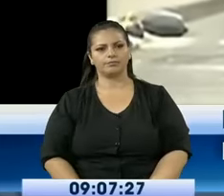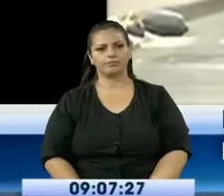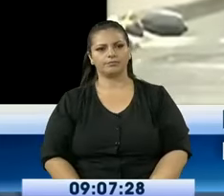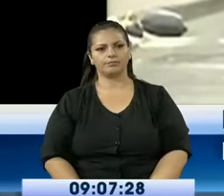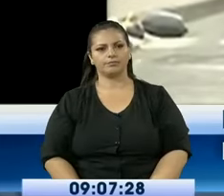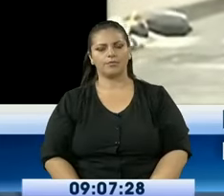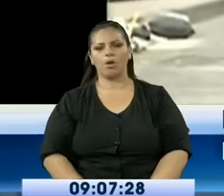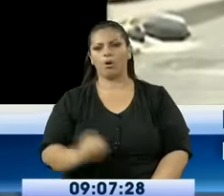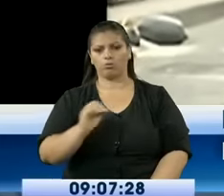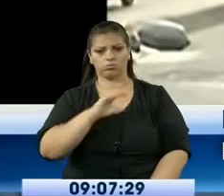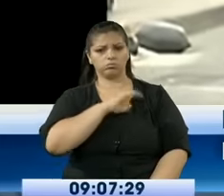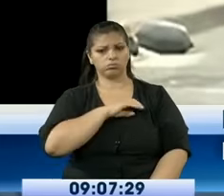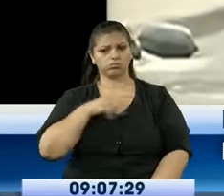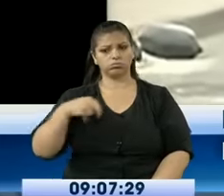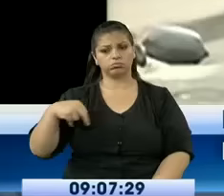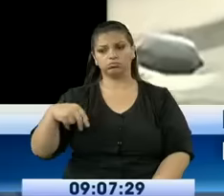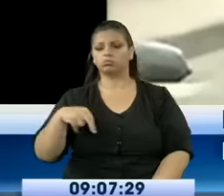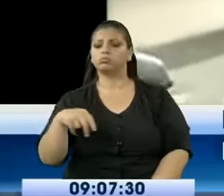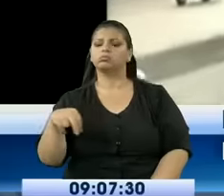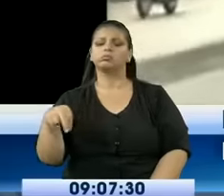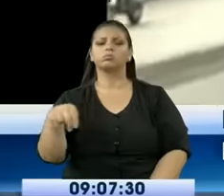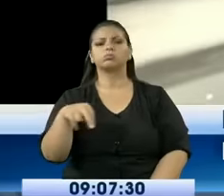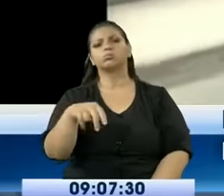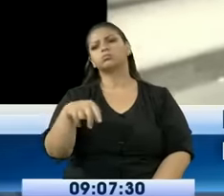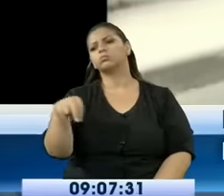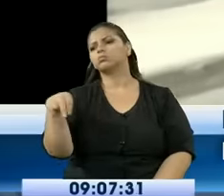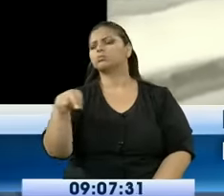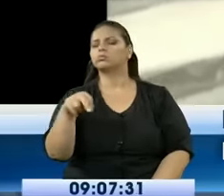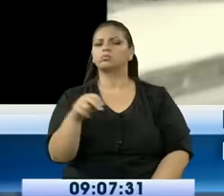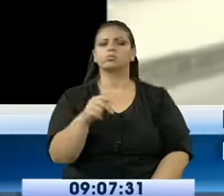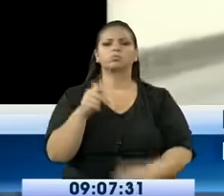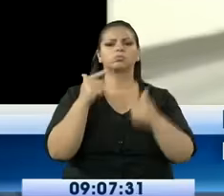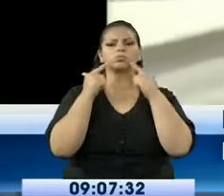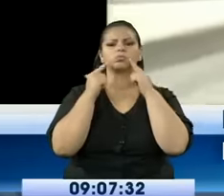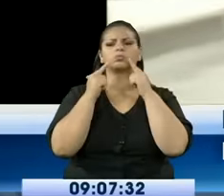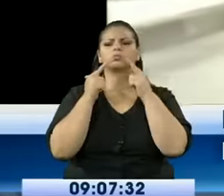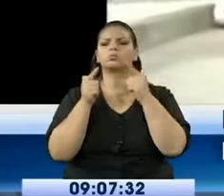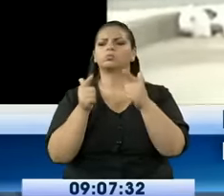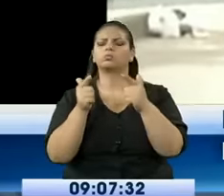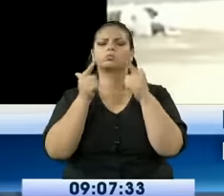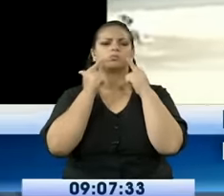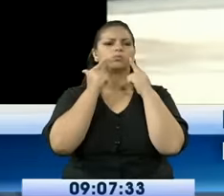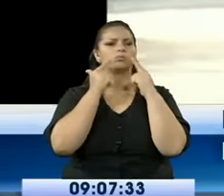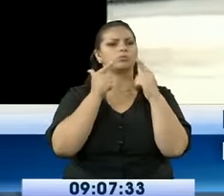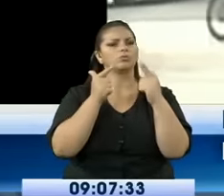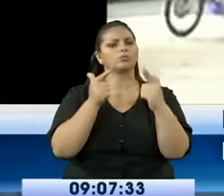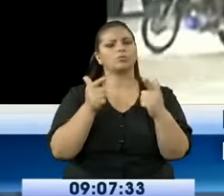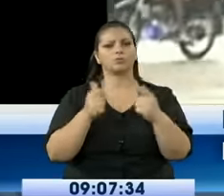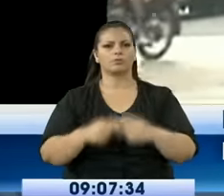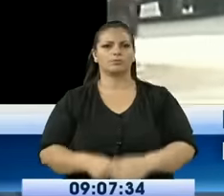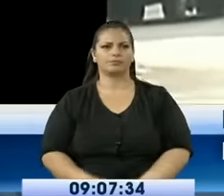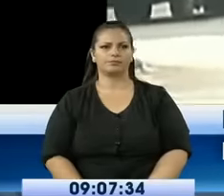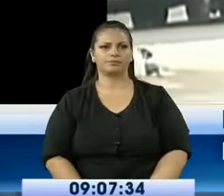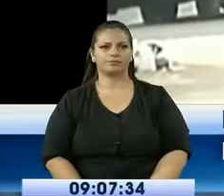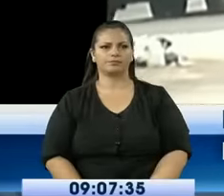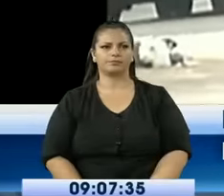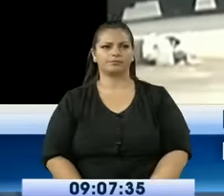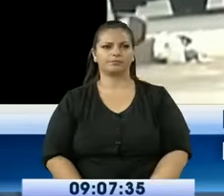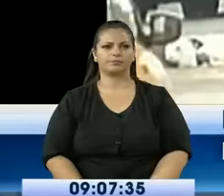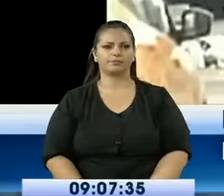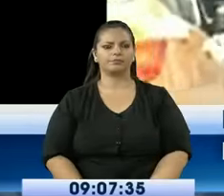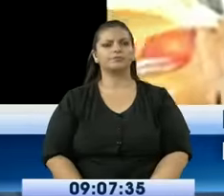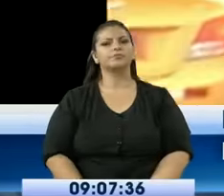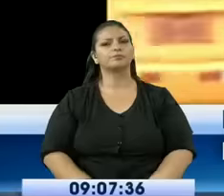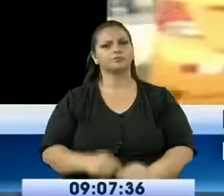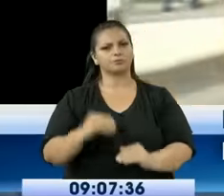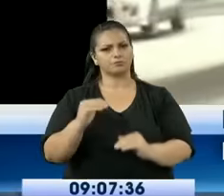personal a pie, nosotros distribuimos el personal a pie para que haga su patrullaje de una forma